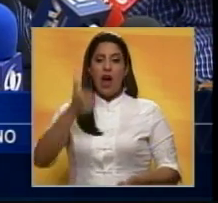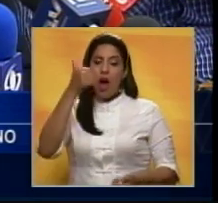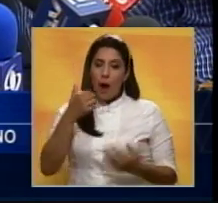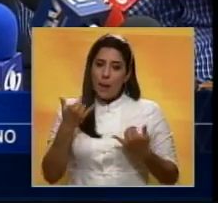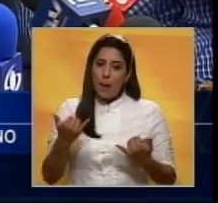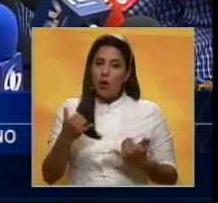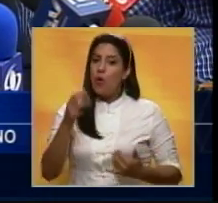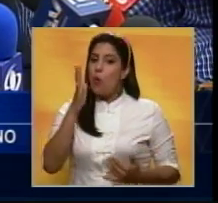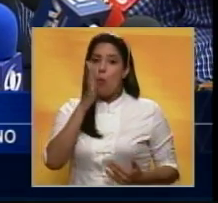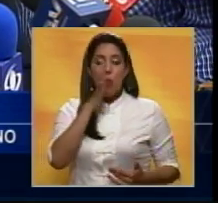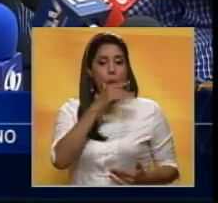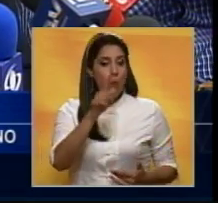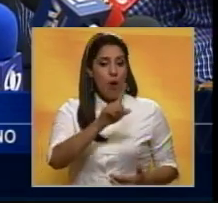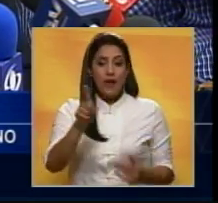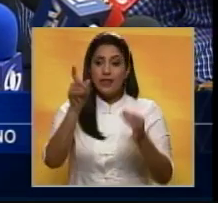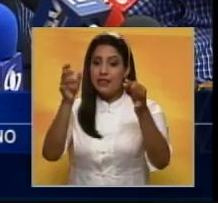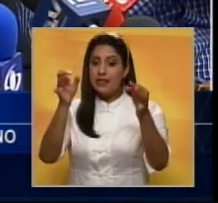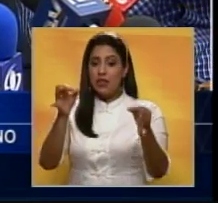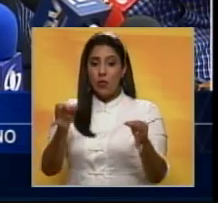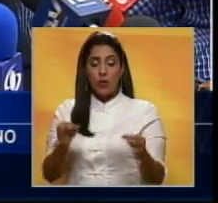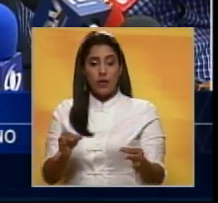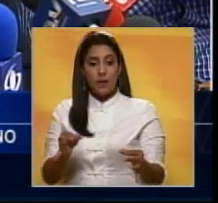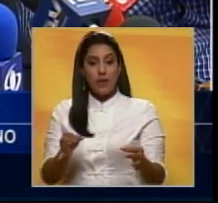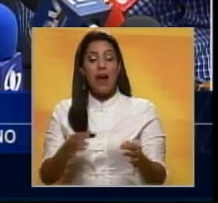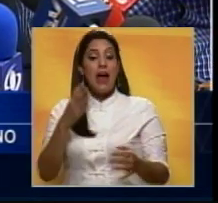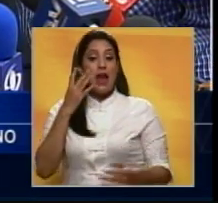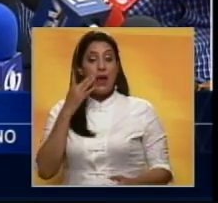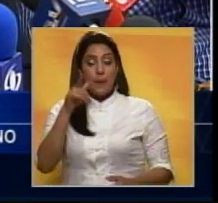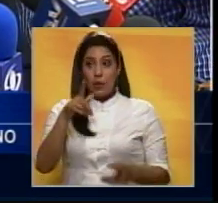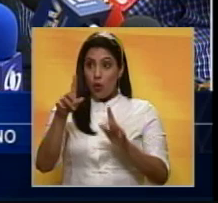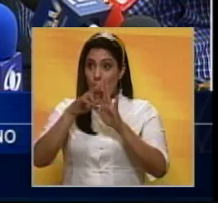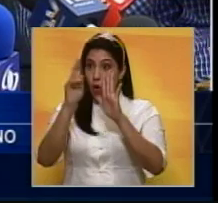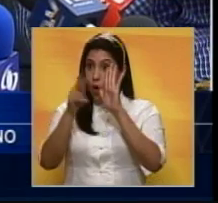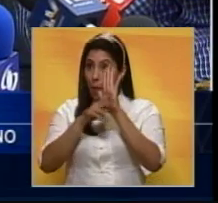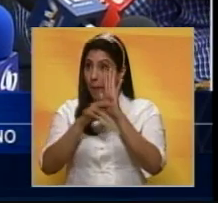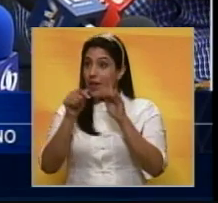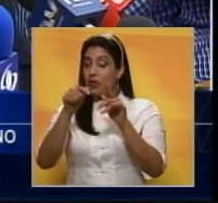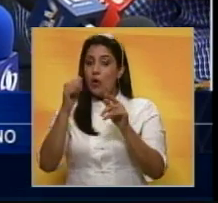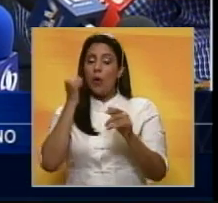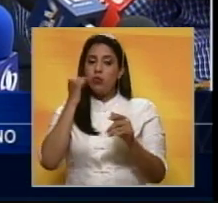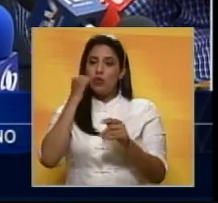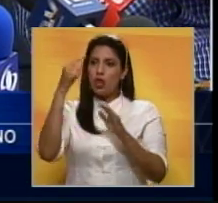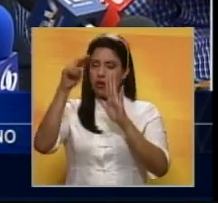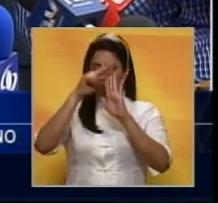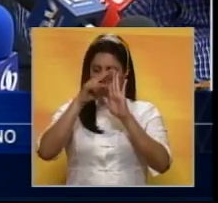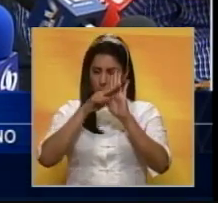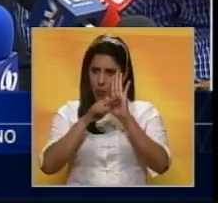cuando no hay garantía de que una vez cumplidos esos abusivos